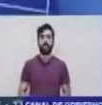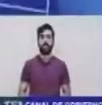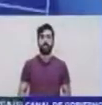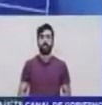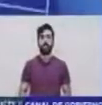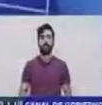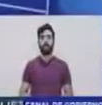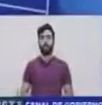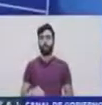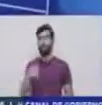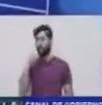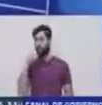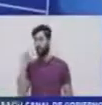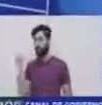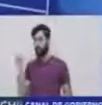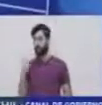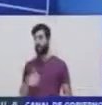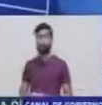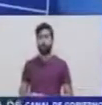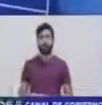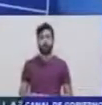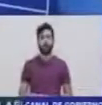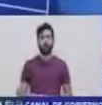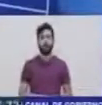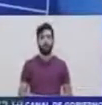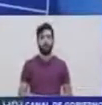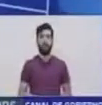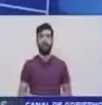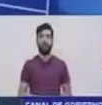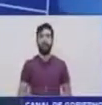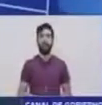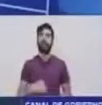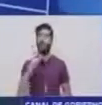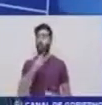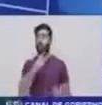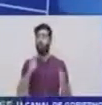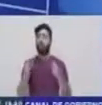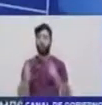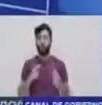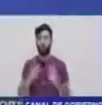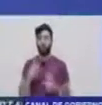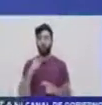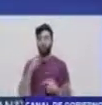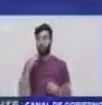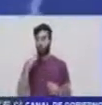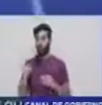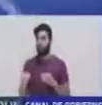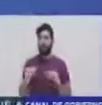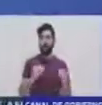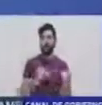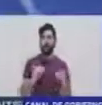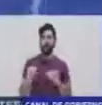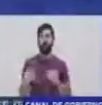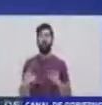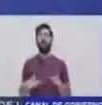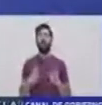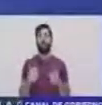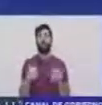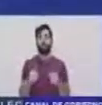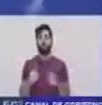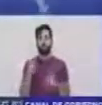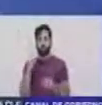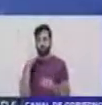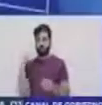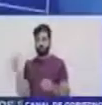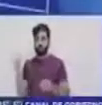frente. Recuerda, la vista al frente, bajar controlando el movimiento y subir controlando el